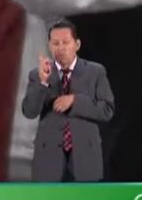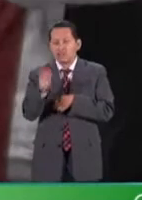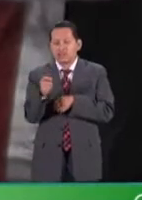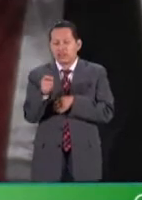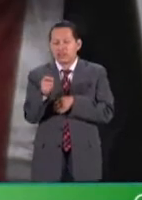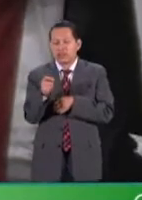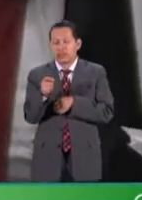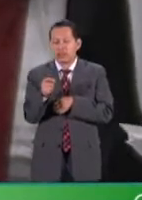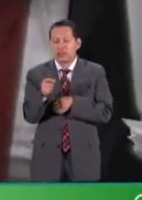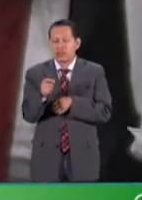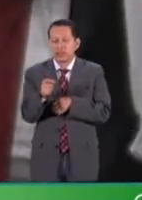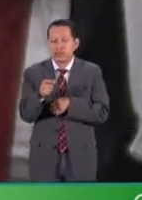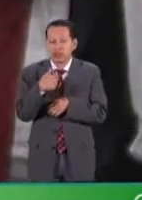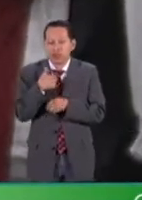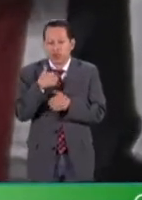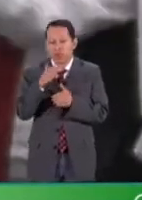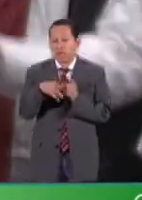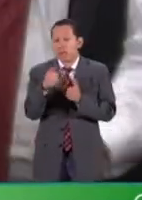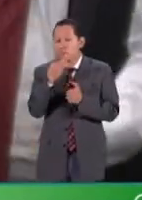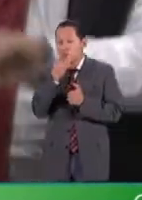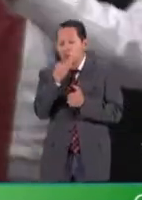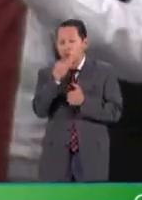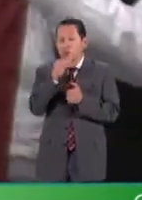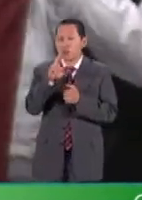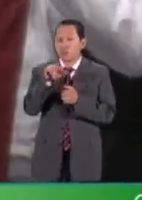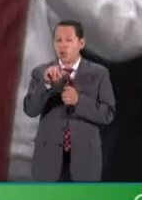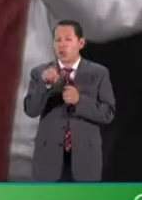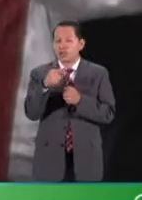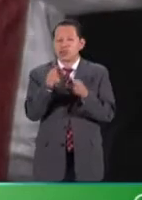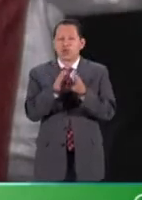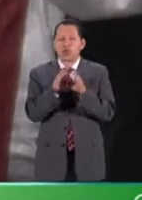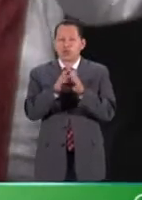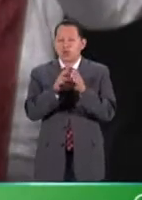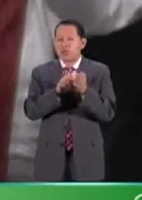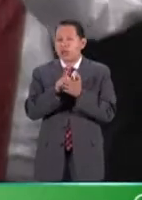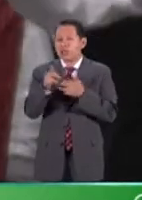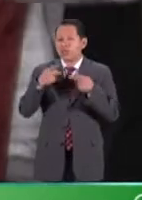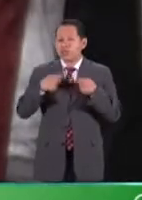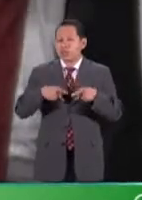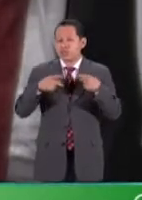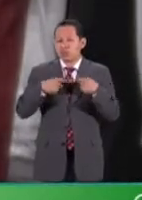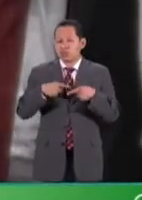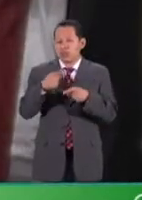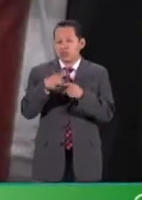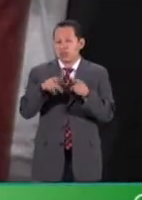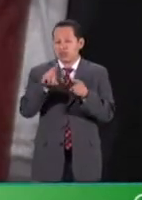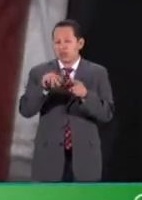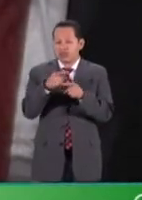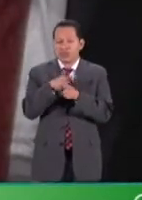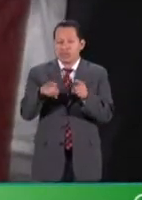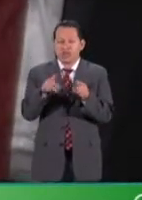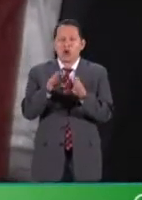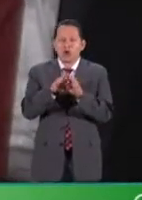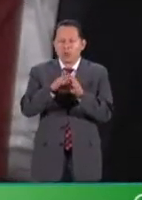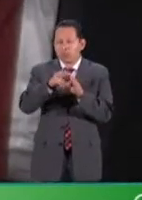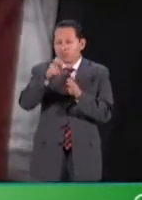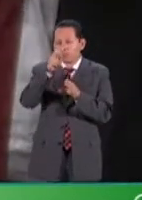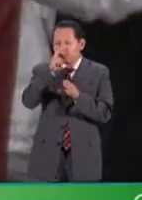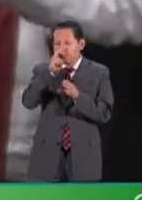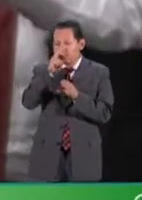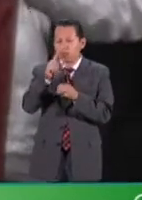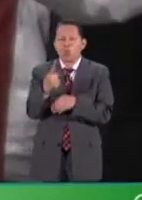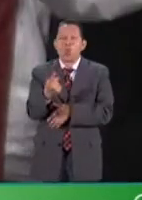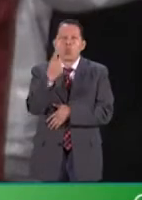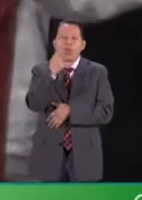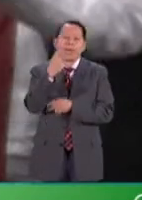trata, termino en un minuto, no se trata de los derechos de las personas, sino de los caprichos de una